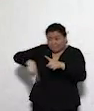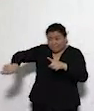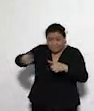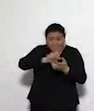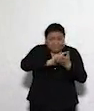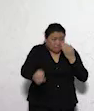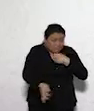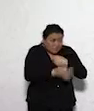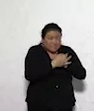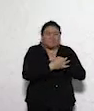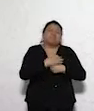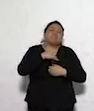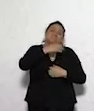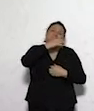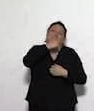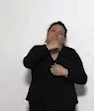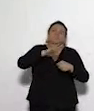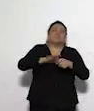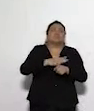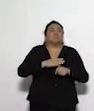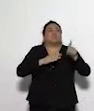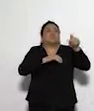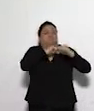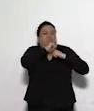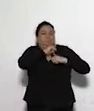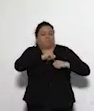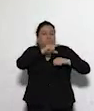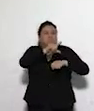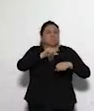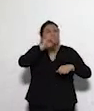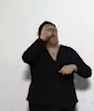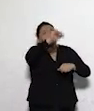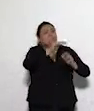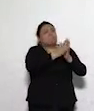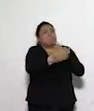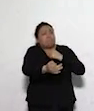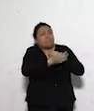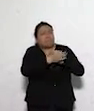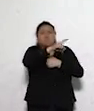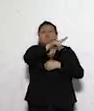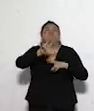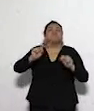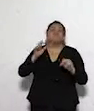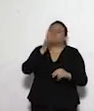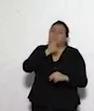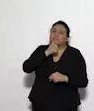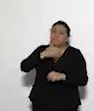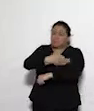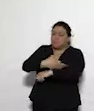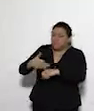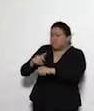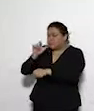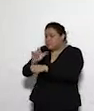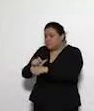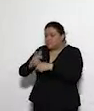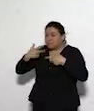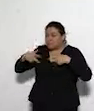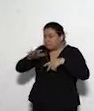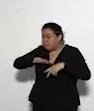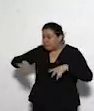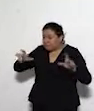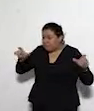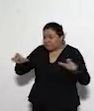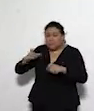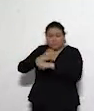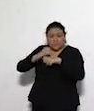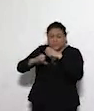ineficacia e incapacidad de sus autoridades para atender sus demandas de seguridad personal, familiar, social y a su